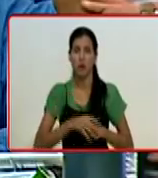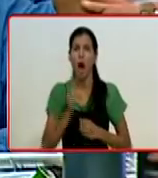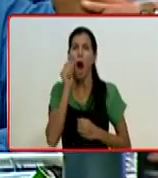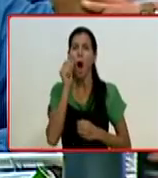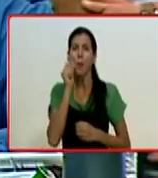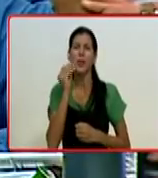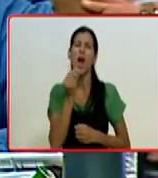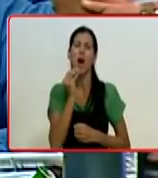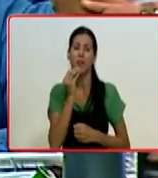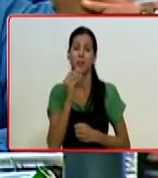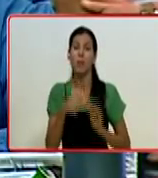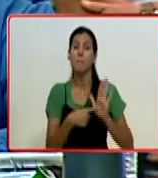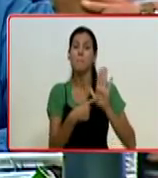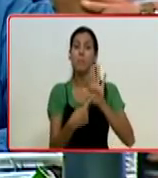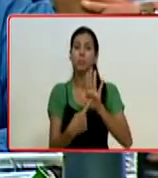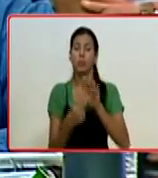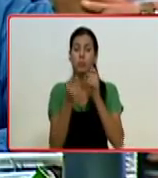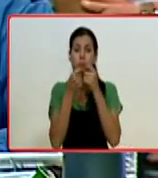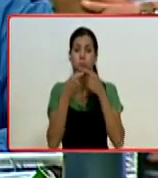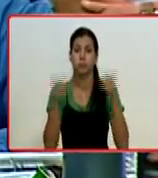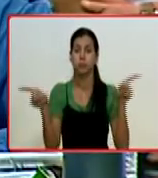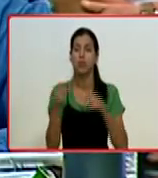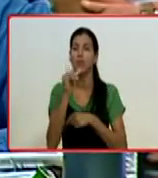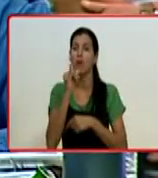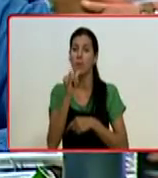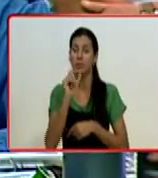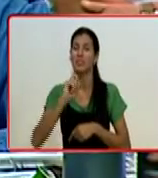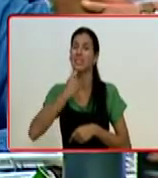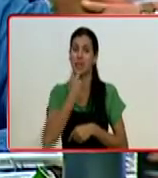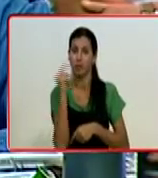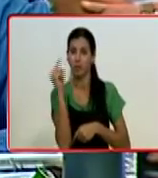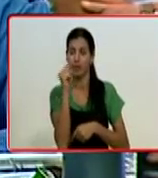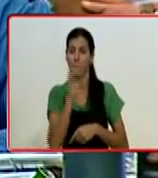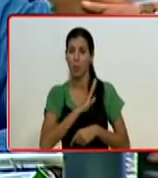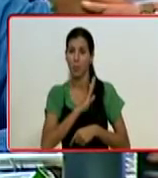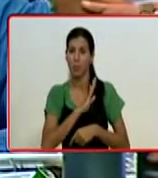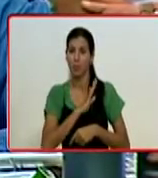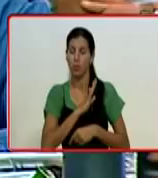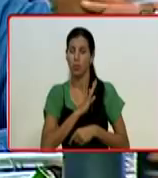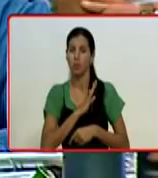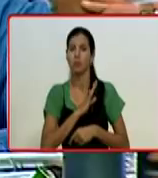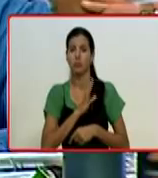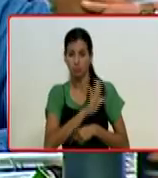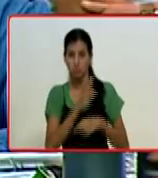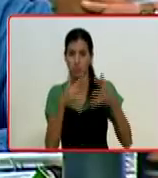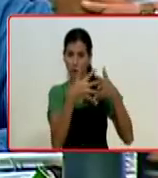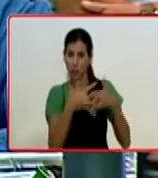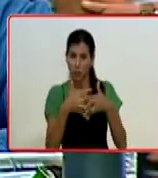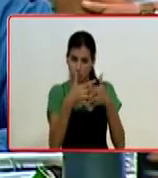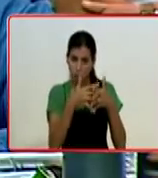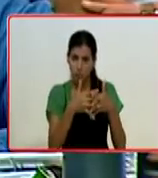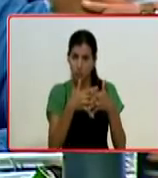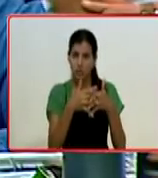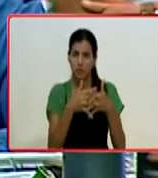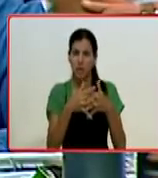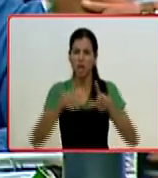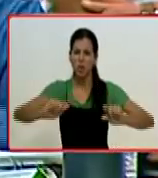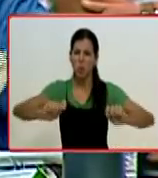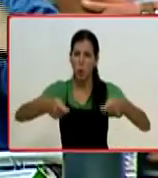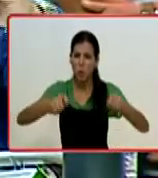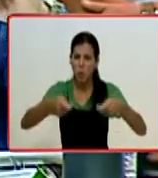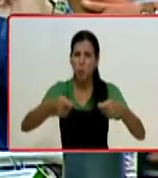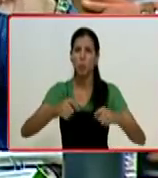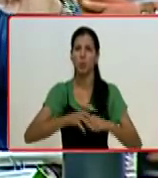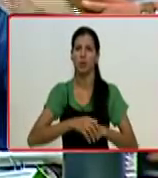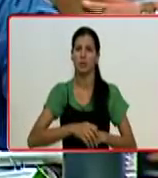por revelar documentos secretos que involucraban a Estados Unidos en tortura,